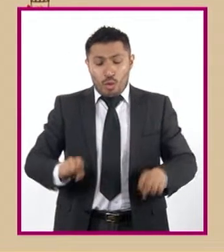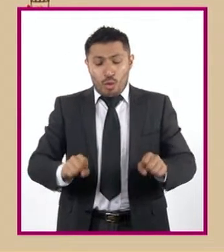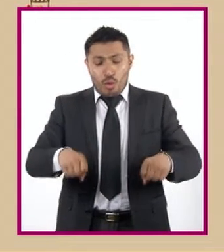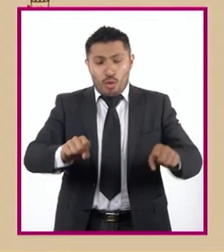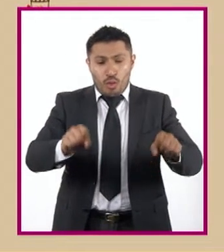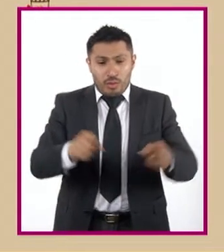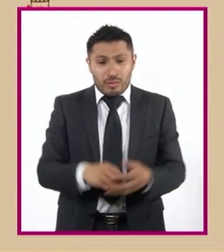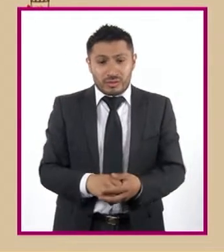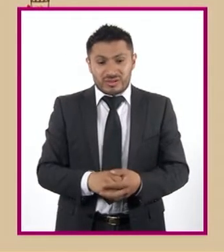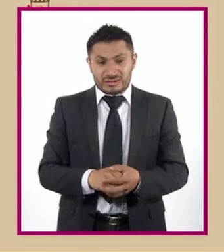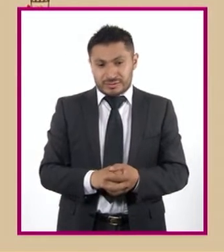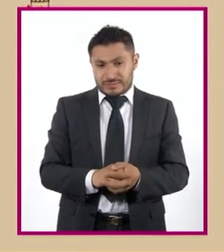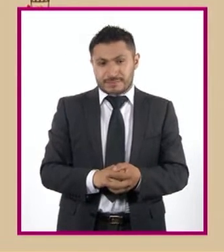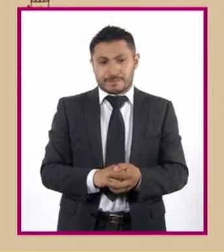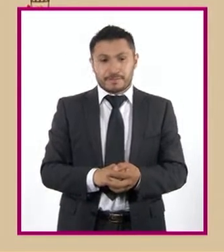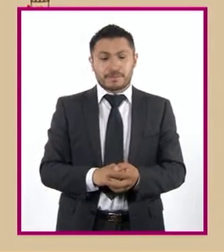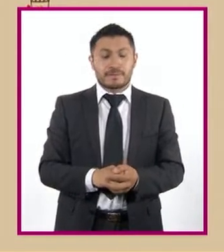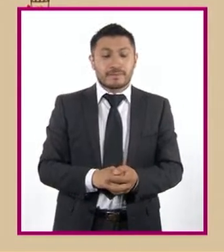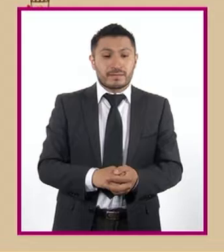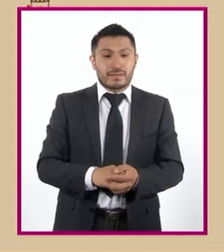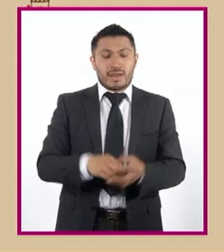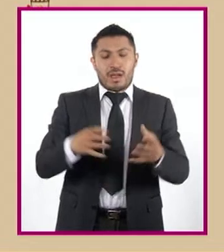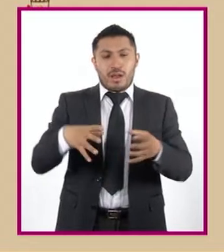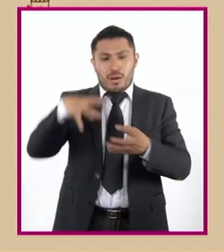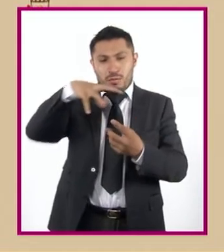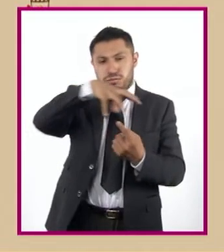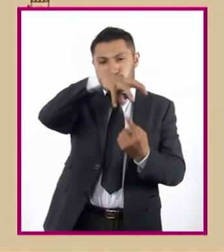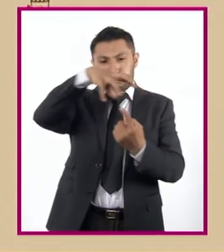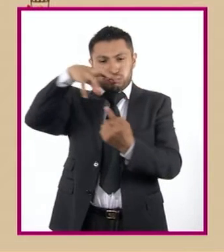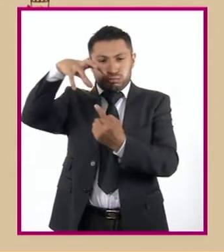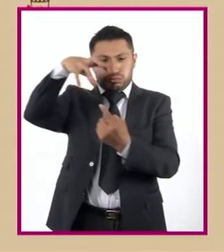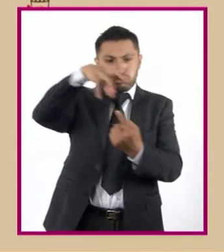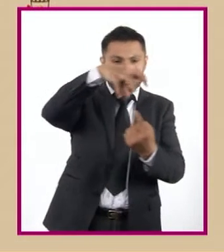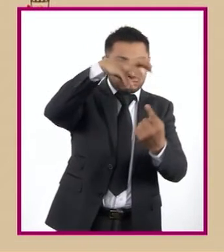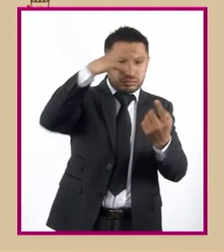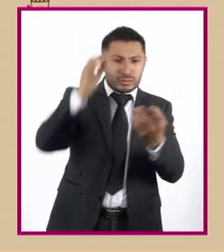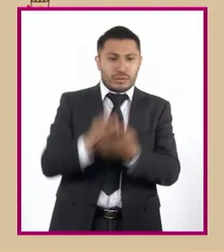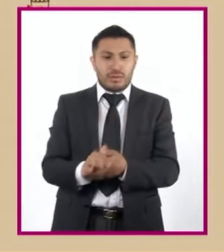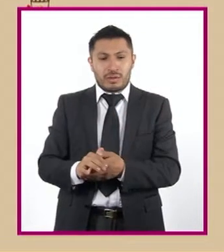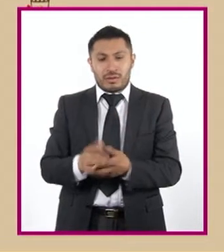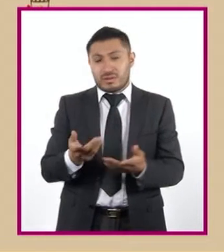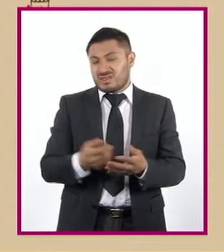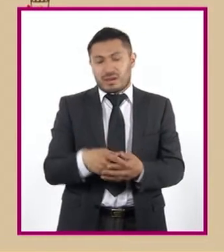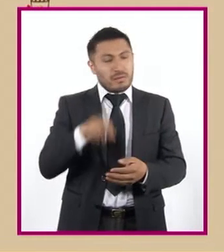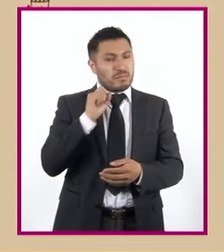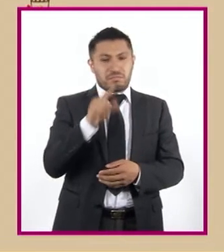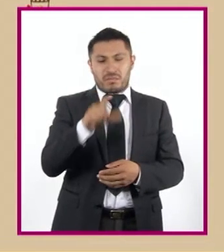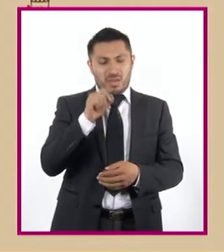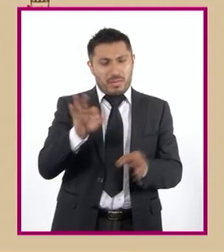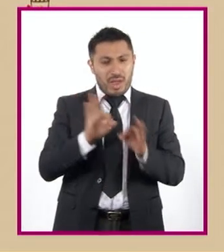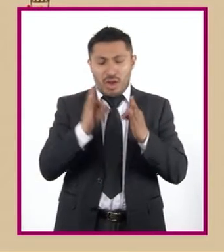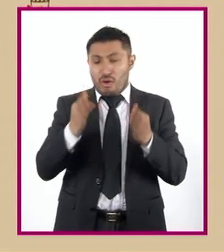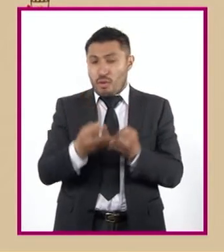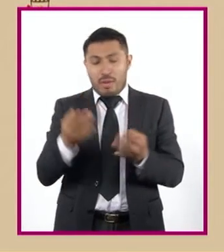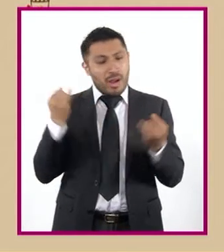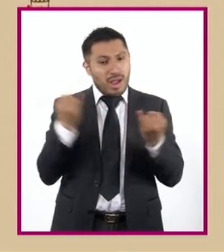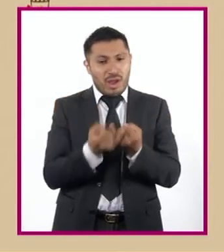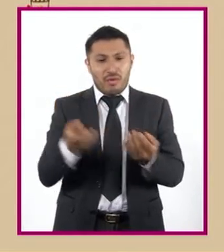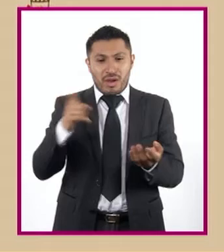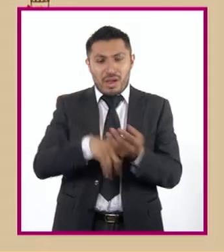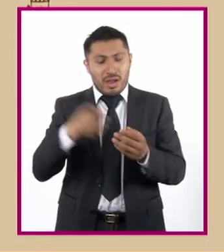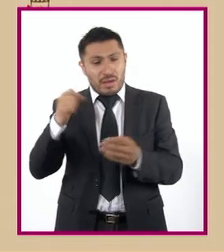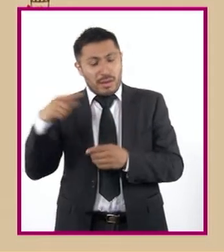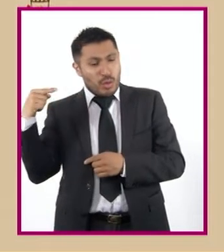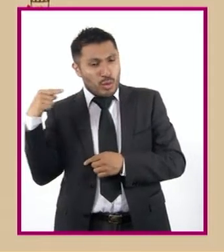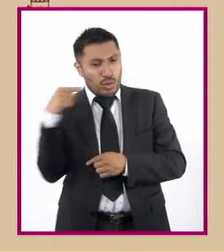el avión y el carro, están en lo correcto, ya que esas figuras, además de ser las mismas, se encuentran en la misma